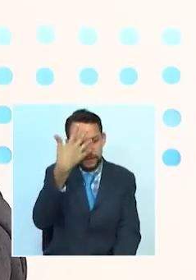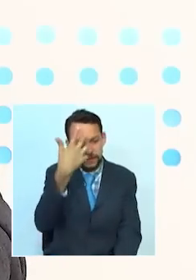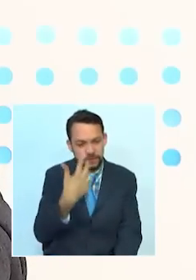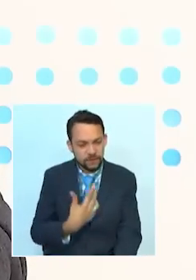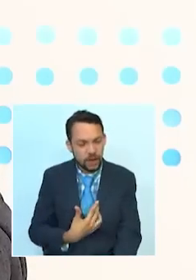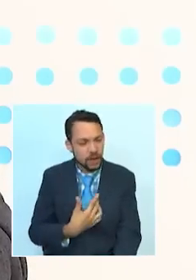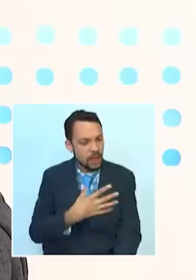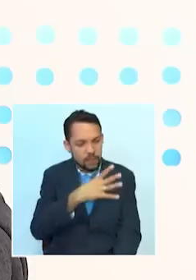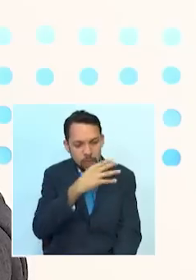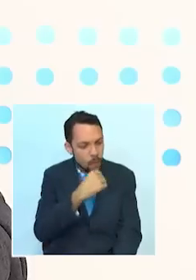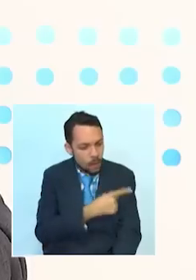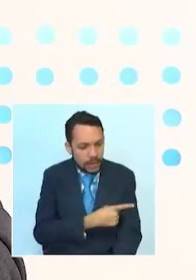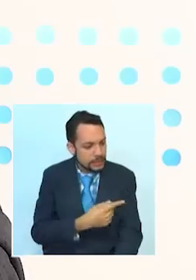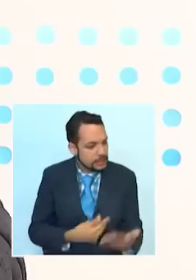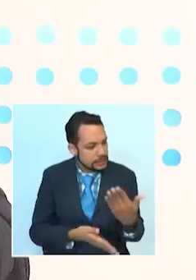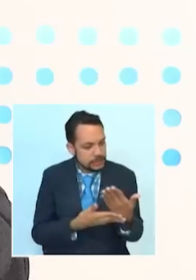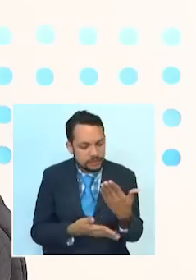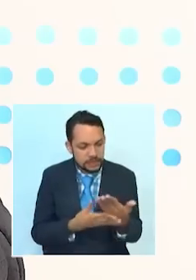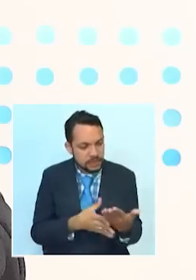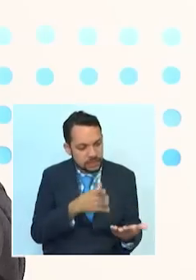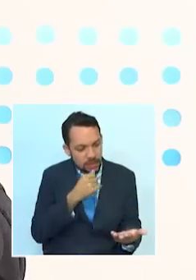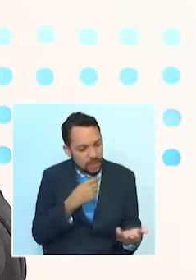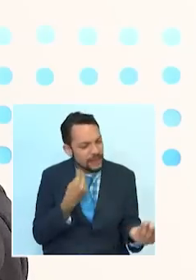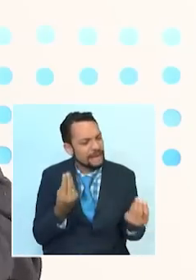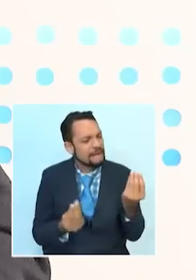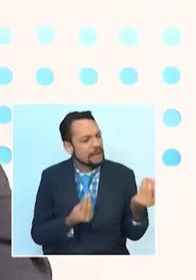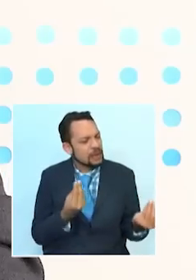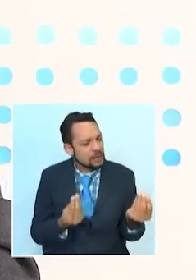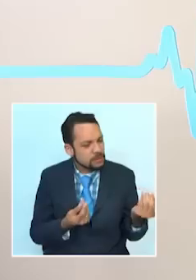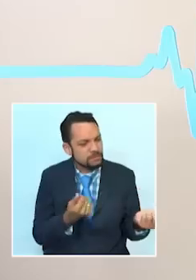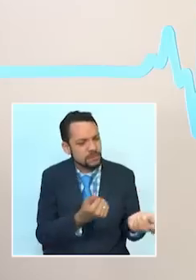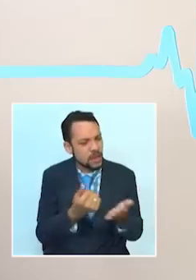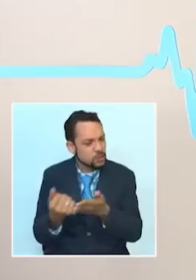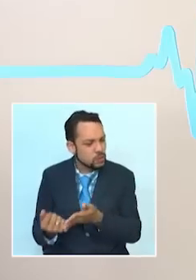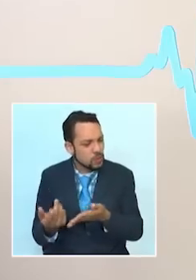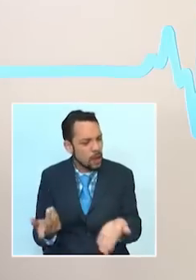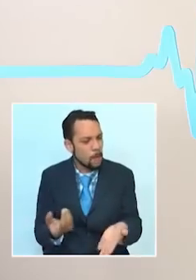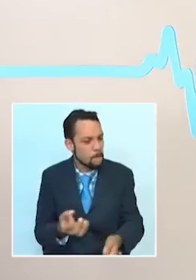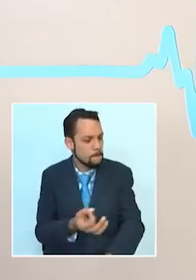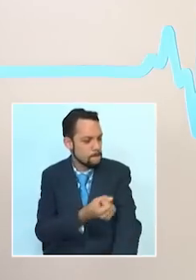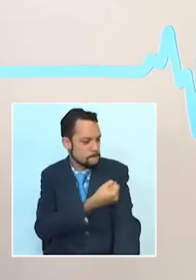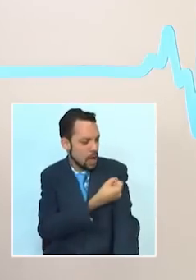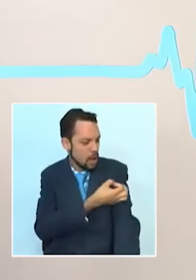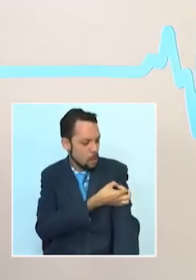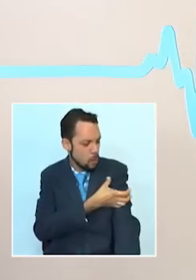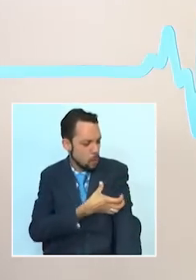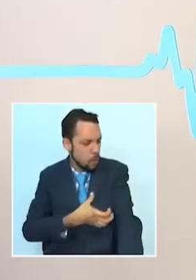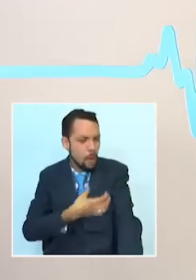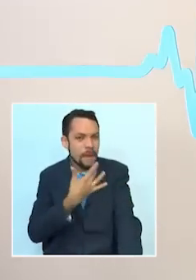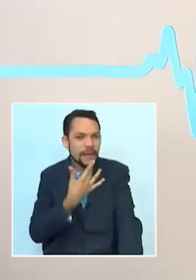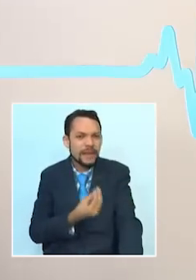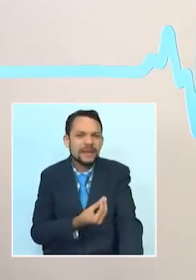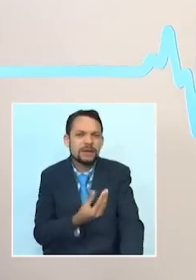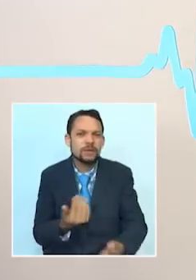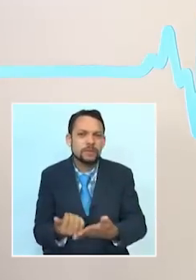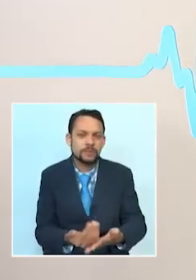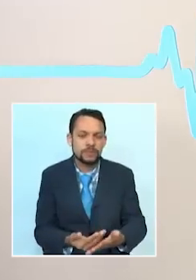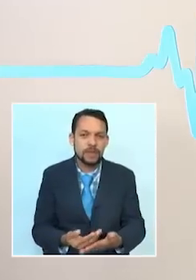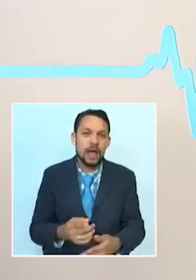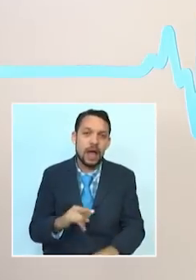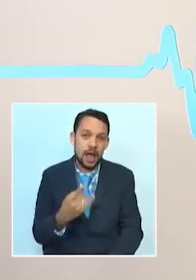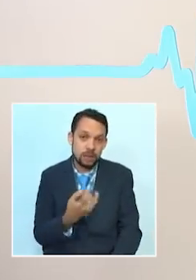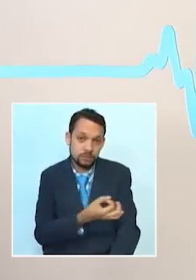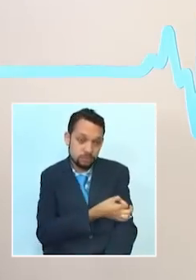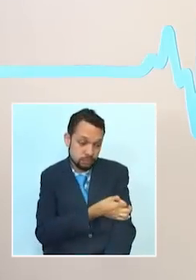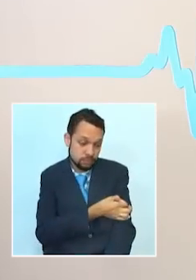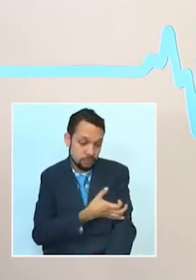Qué podrá ser para que disminuya el dolor y los morados Bueno cuando hablamos ya de esto y nos dice hay morados